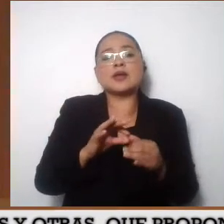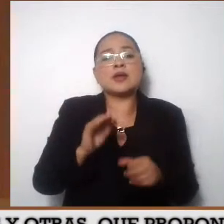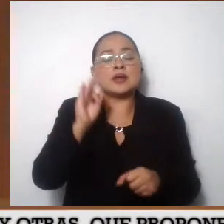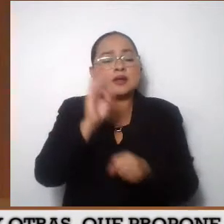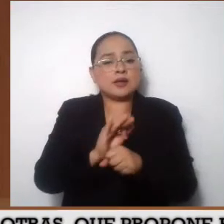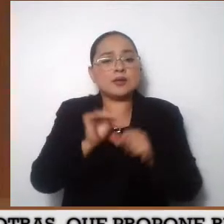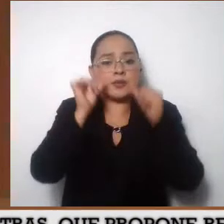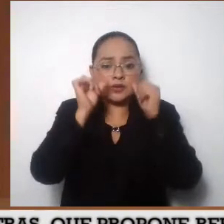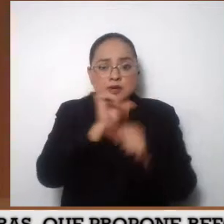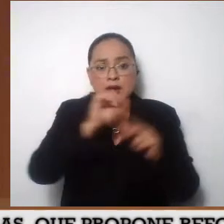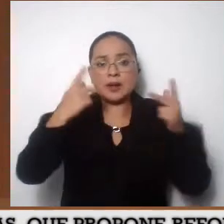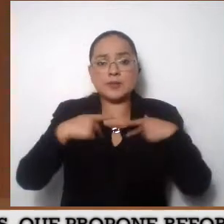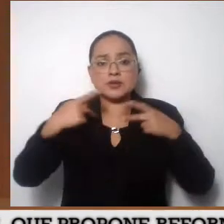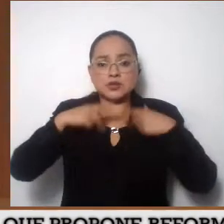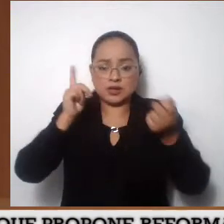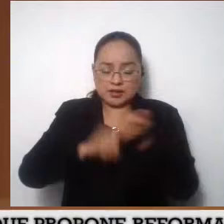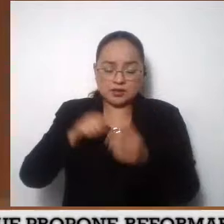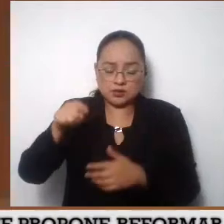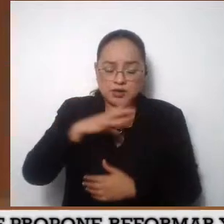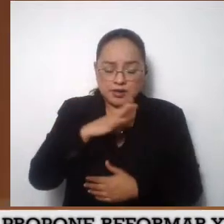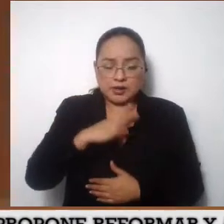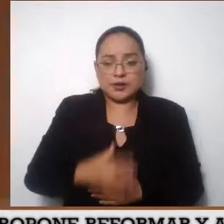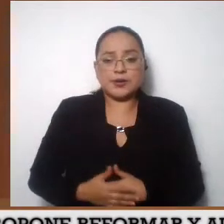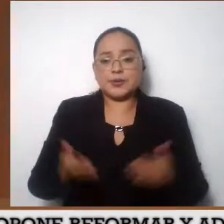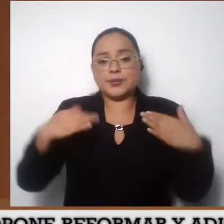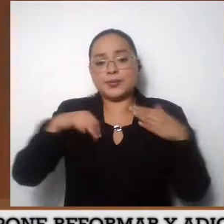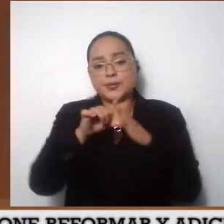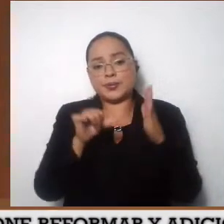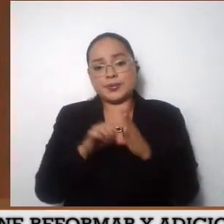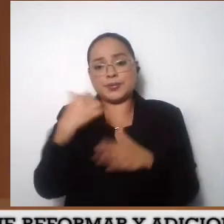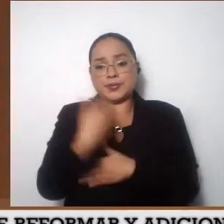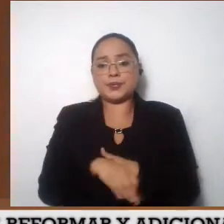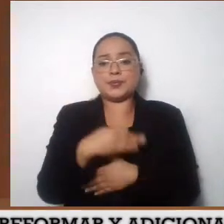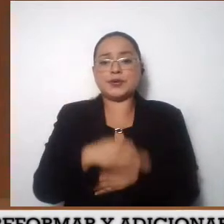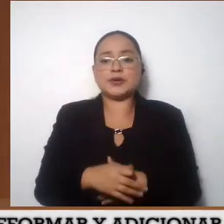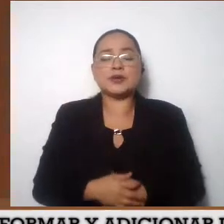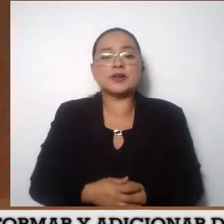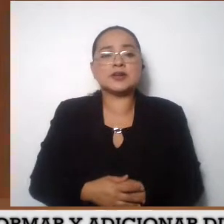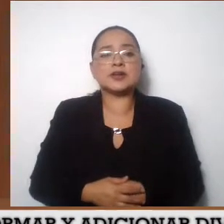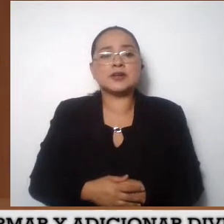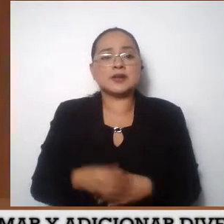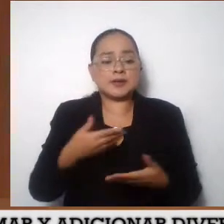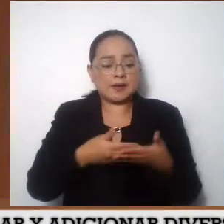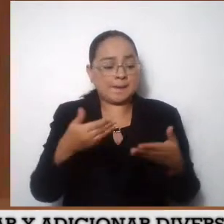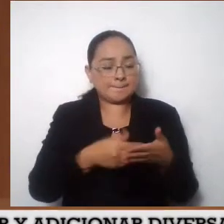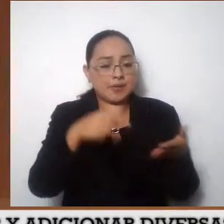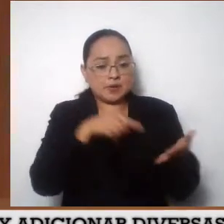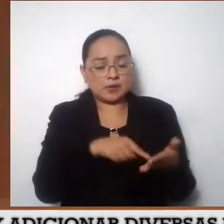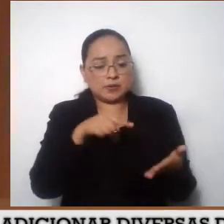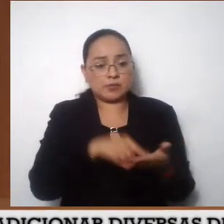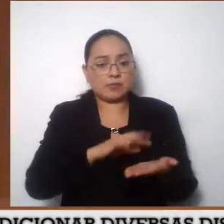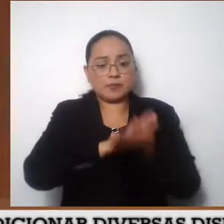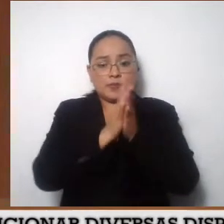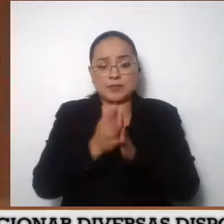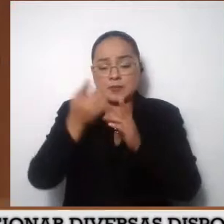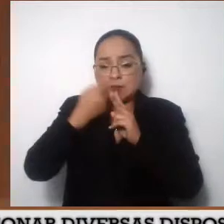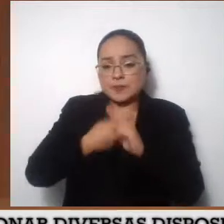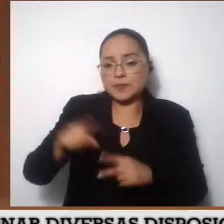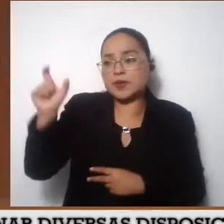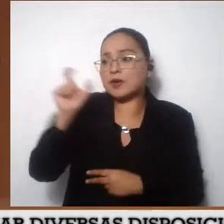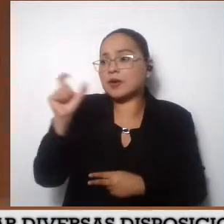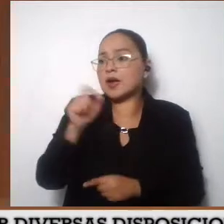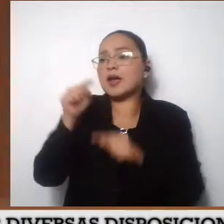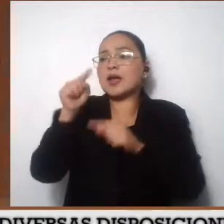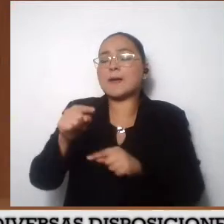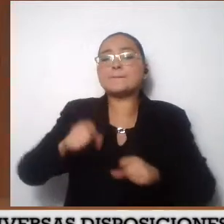que se encuentren en ellos. Artículos transitorios. El presente decreto entrará en vigor al día siguiente de su publicación